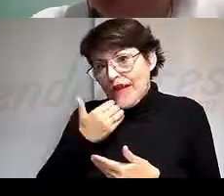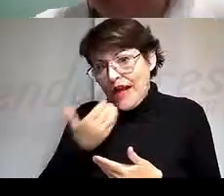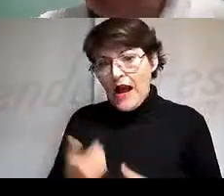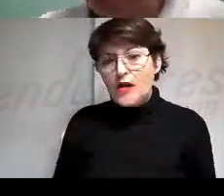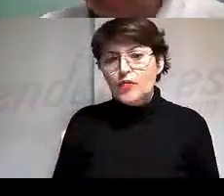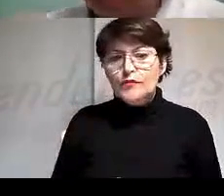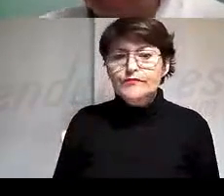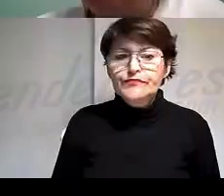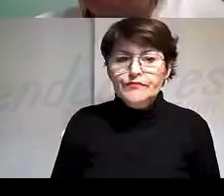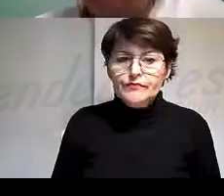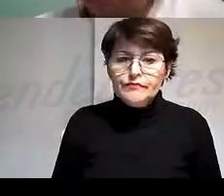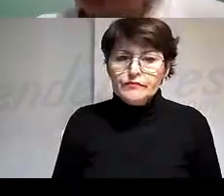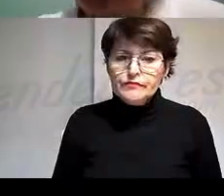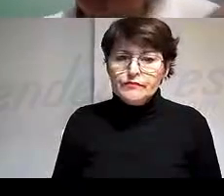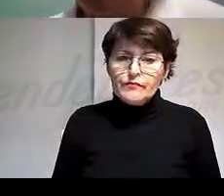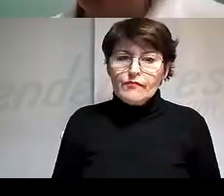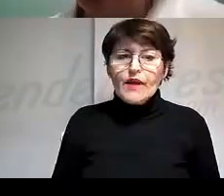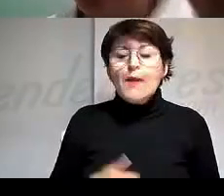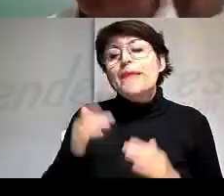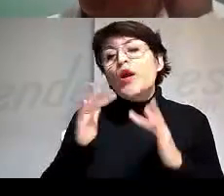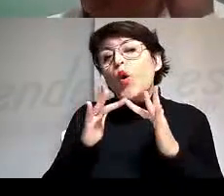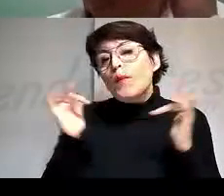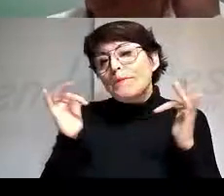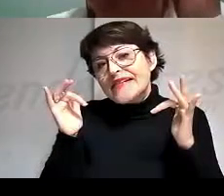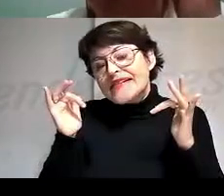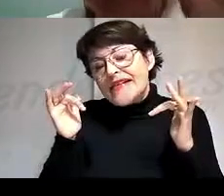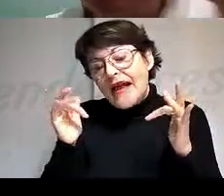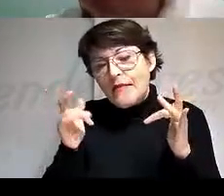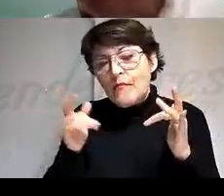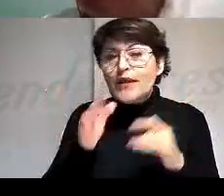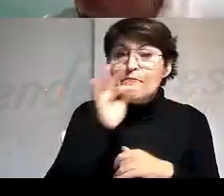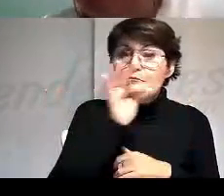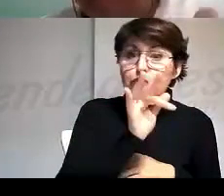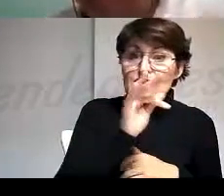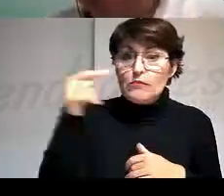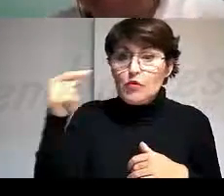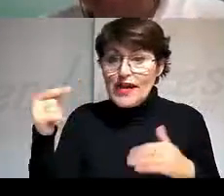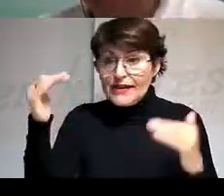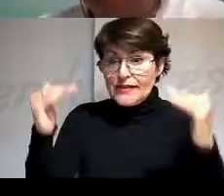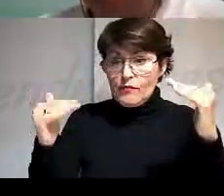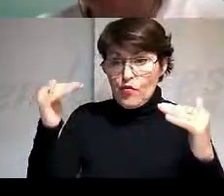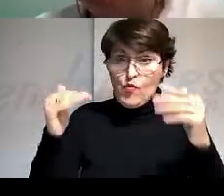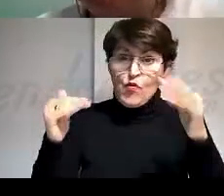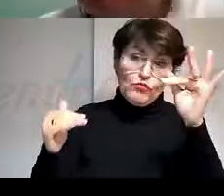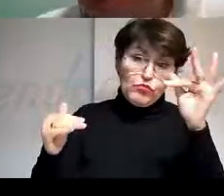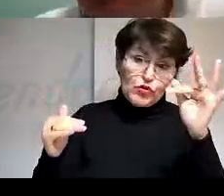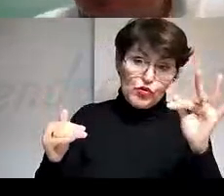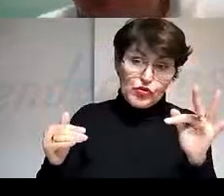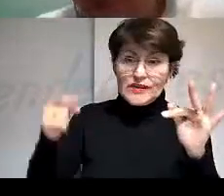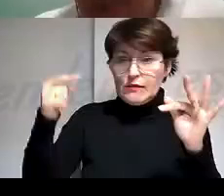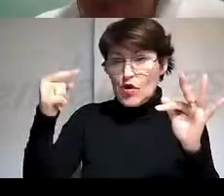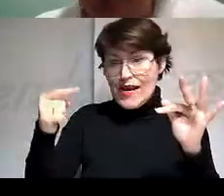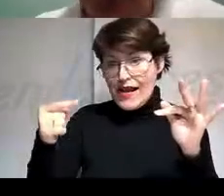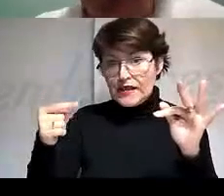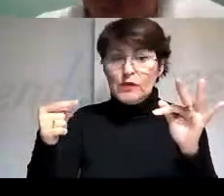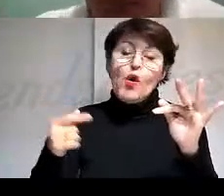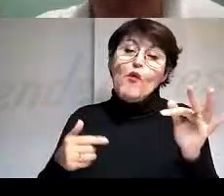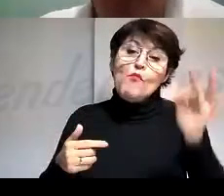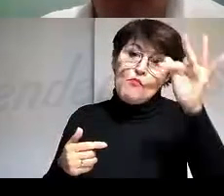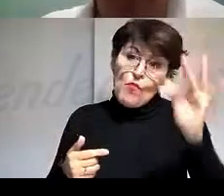todas, esto está compensado por los beneficios obtenidos. Es decir, bendita aceleración del envejecimiento si